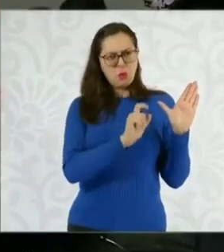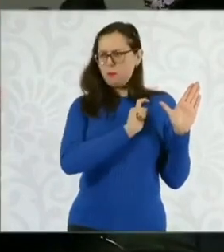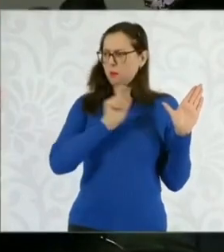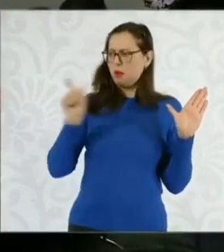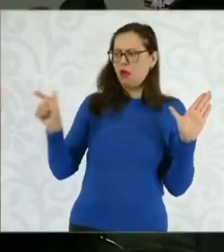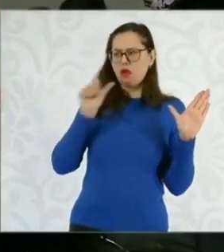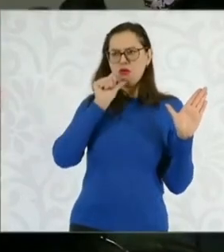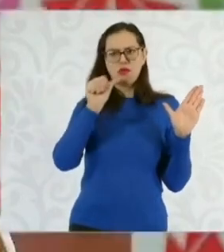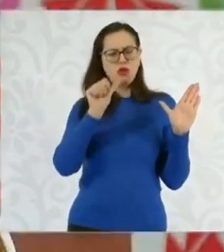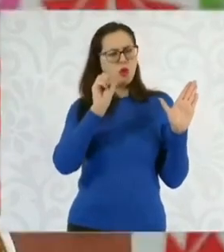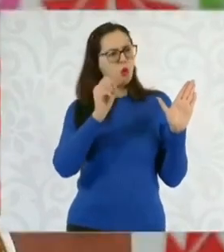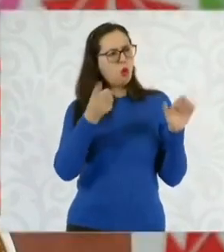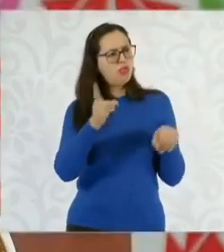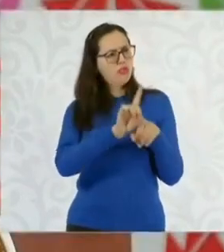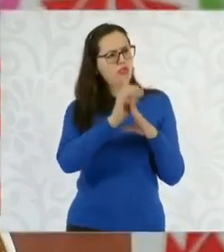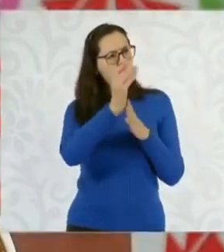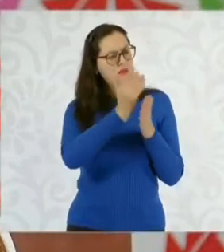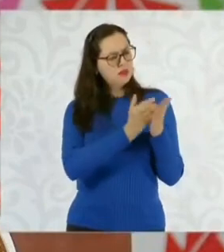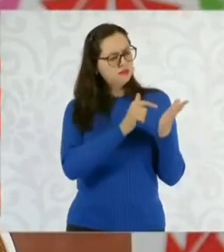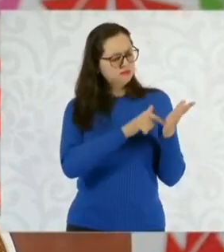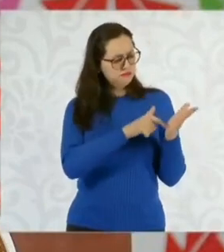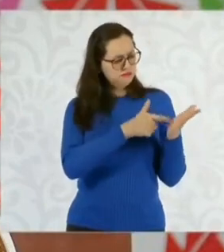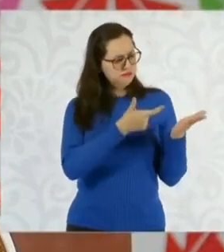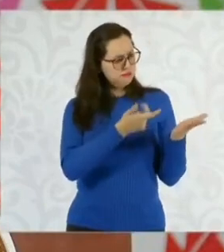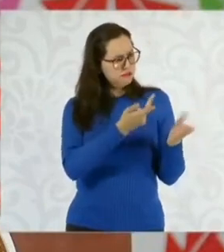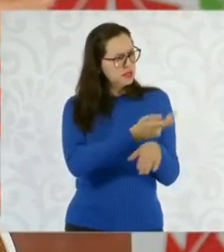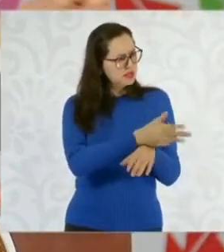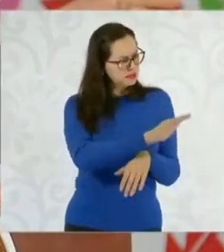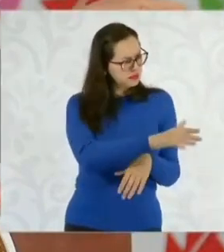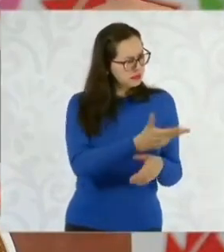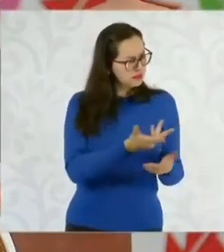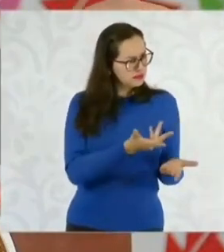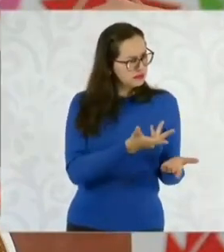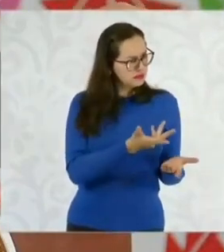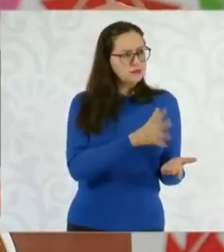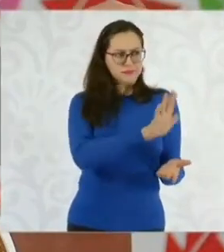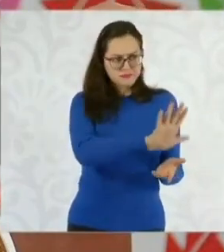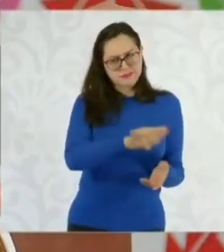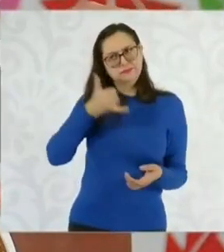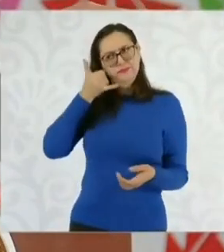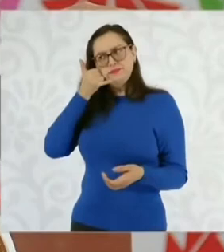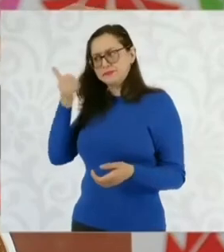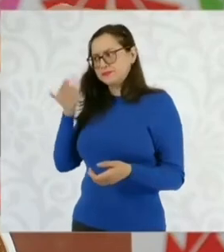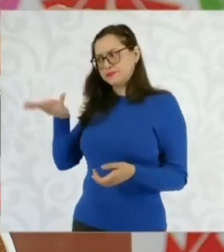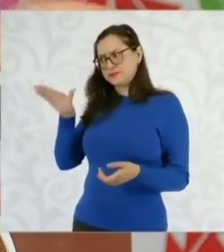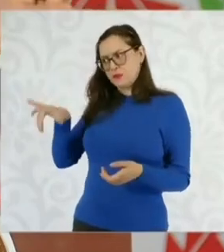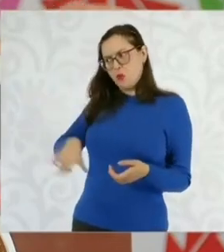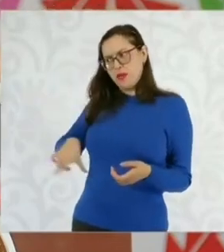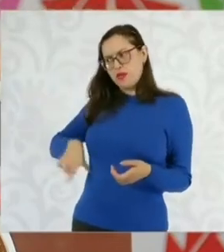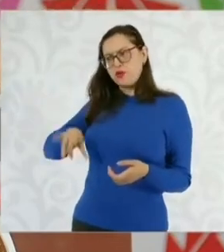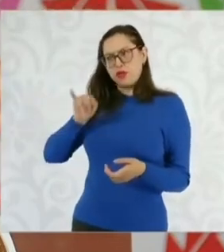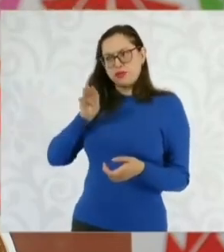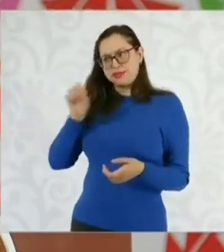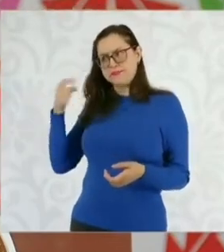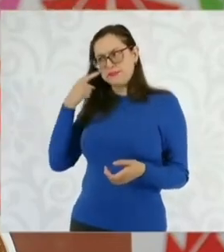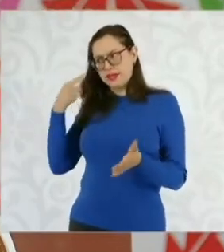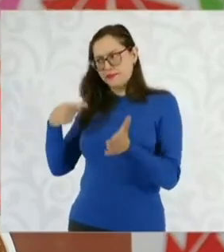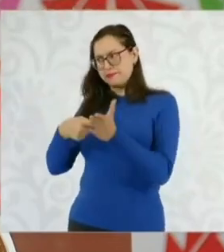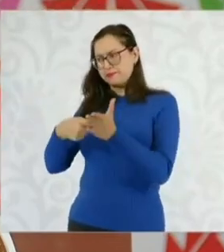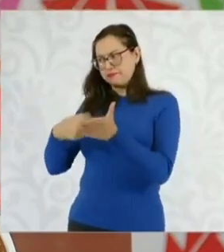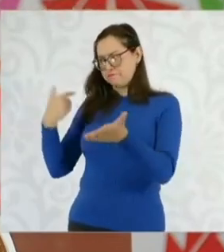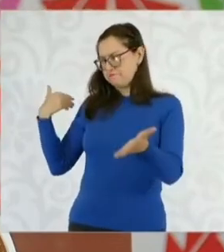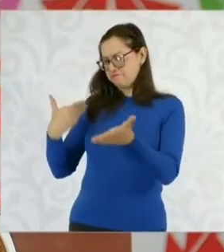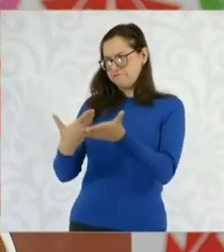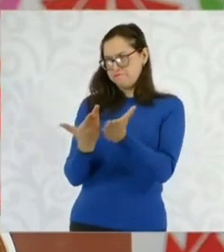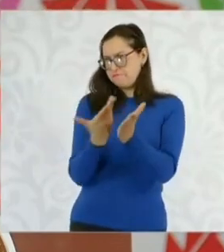registraron menos días de los que trabajé, cosa que es muy grave, y entonces nos permite a nosotros inspeccionar. ¿Por